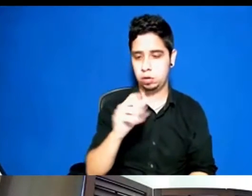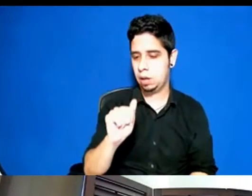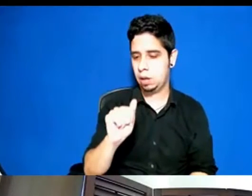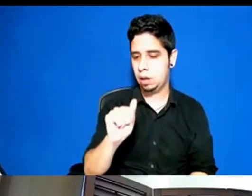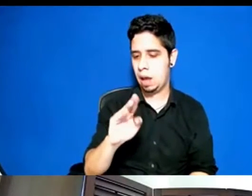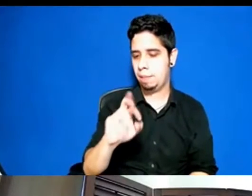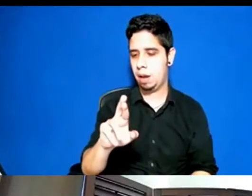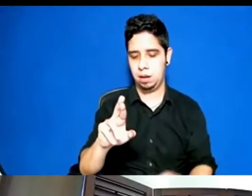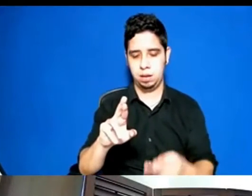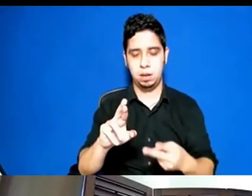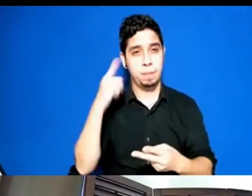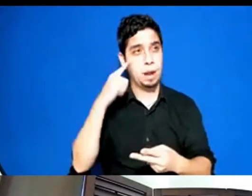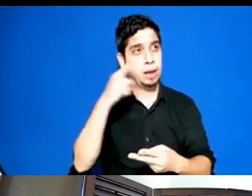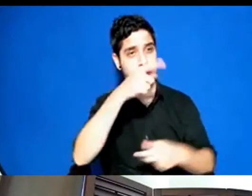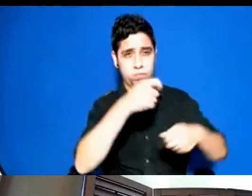cambien, porque